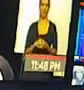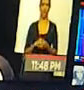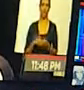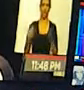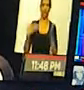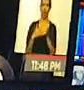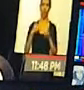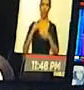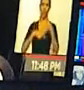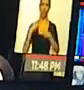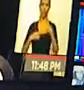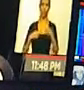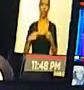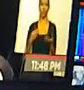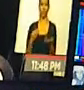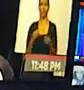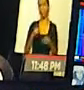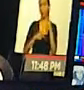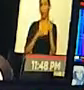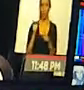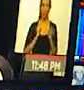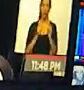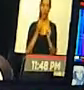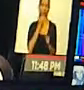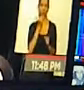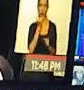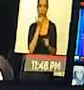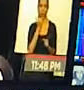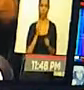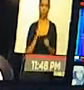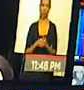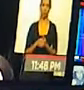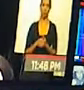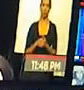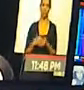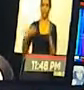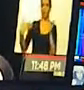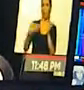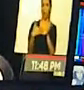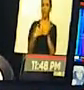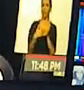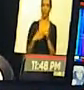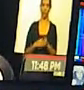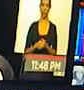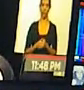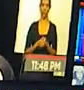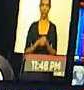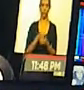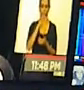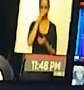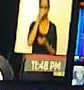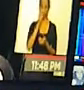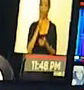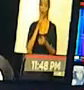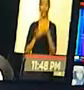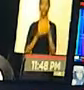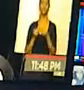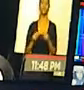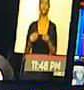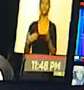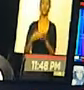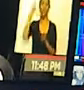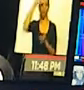Revolución Bolivariana, producto de algunos errores o de los ataques más despiadados que se han hecho en contra de la conciencia